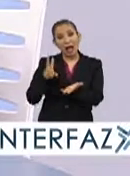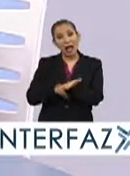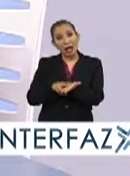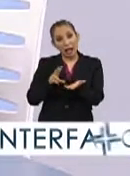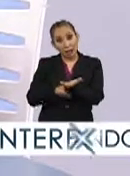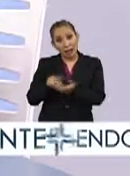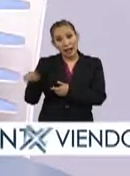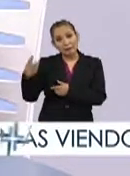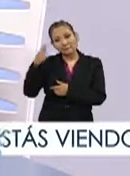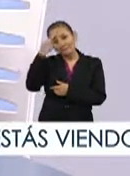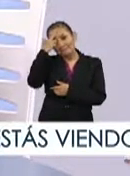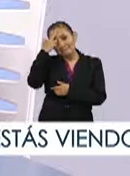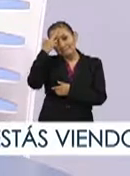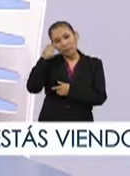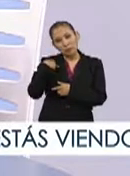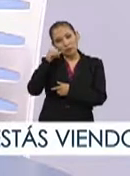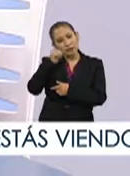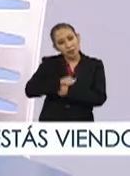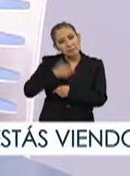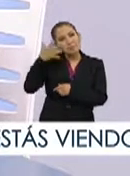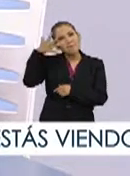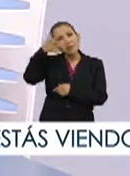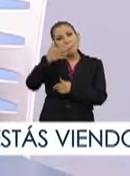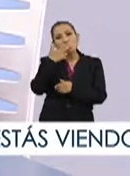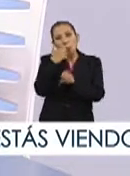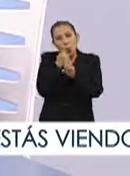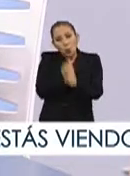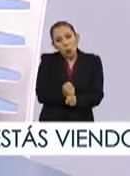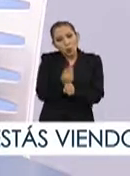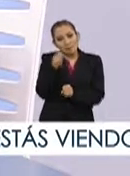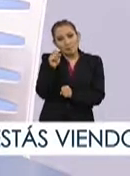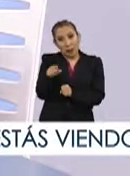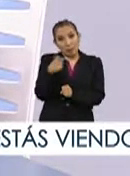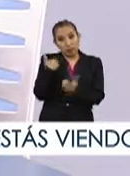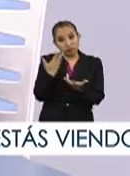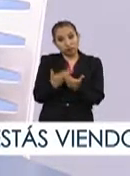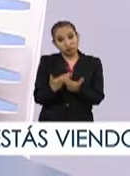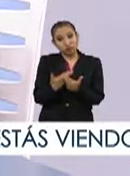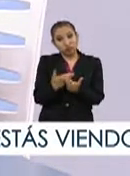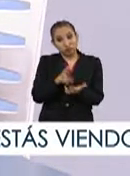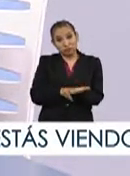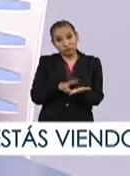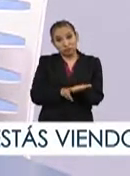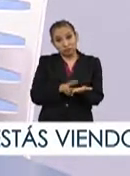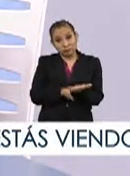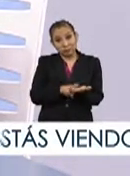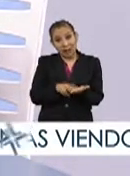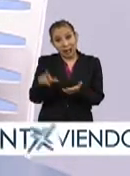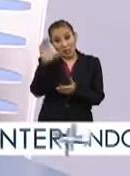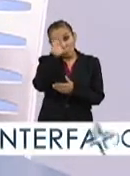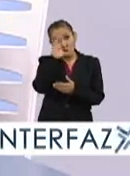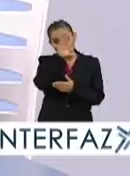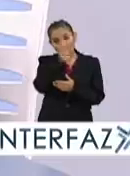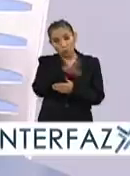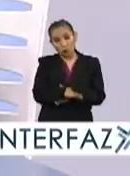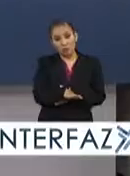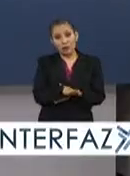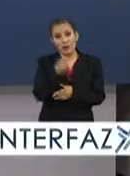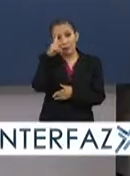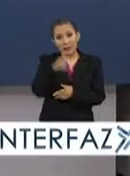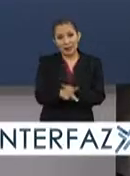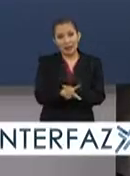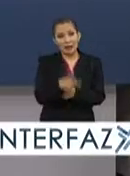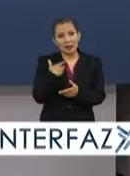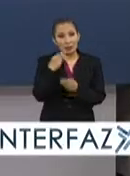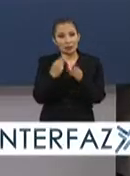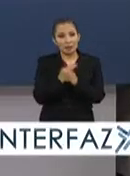pena recordarlo, tenerlo presente y atesorarlo como el tesoro, valga la redundancia, de la cultura